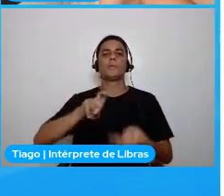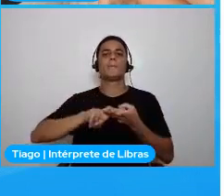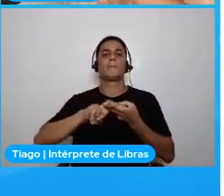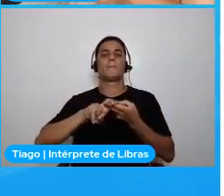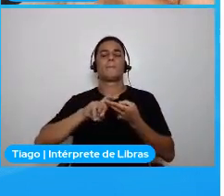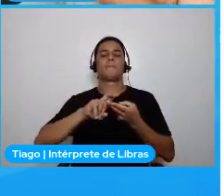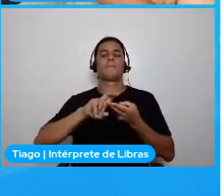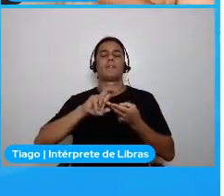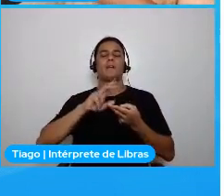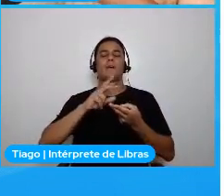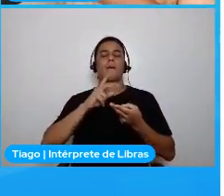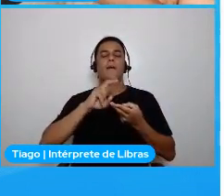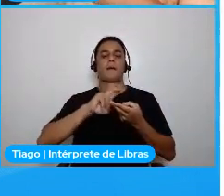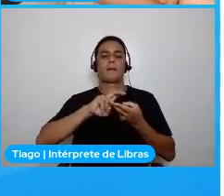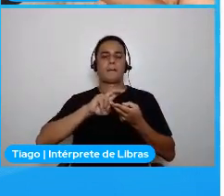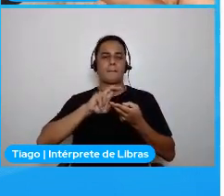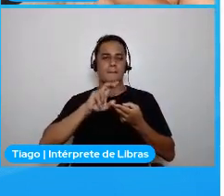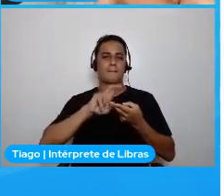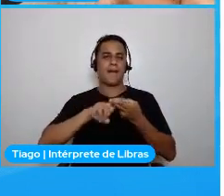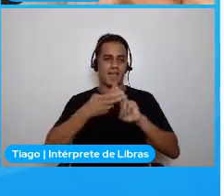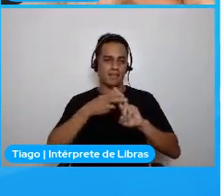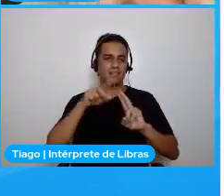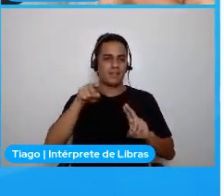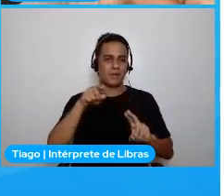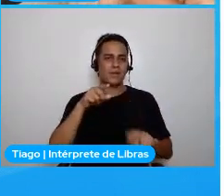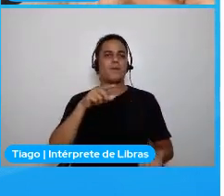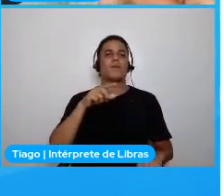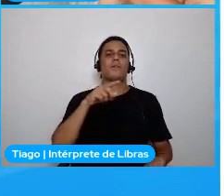sección, recordemos que un gráfico de pie nos habla de